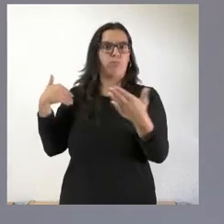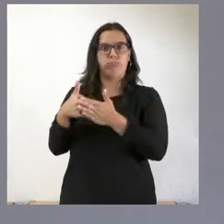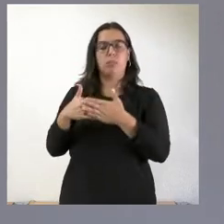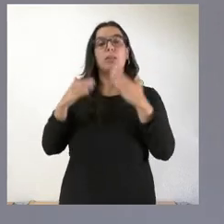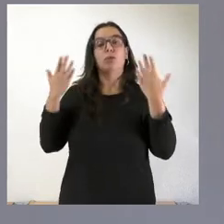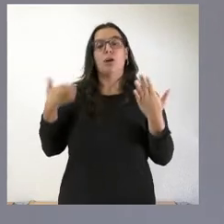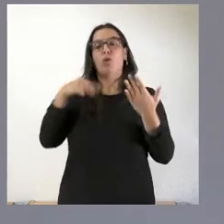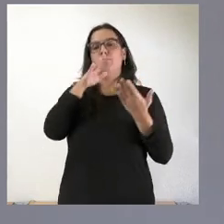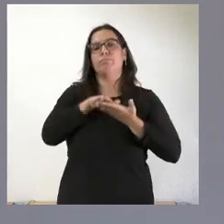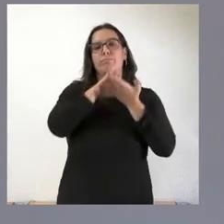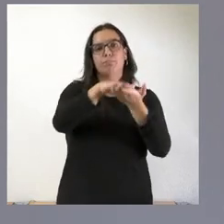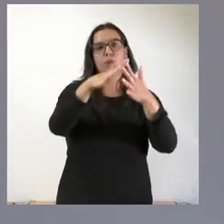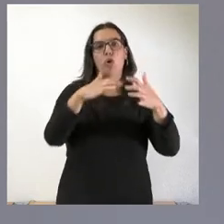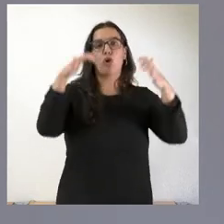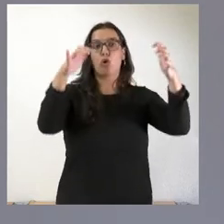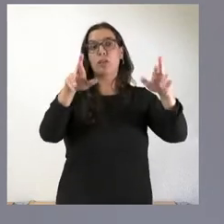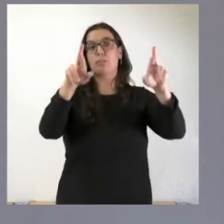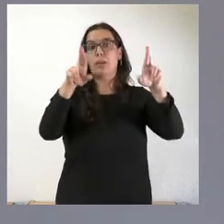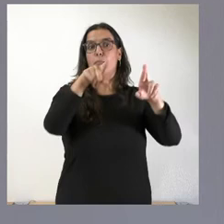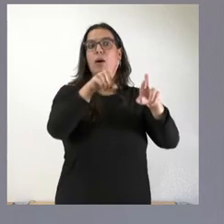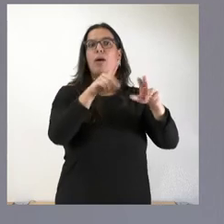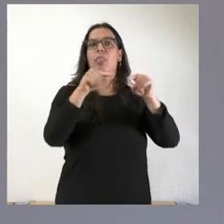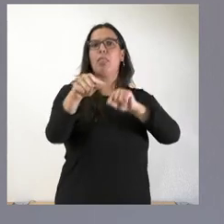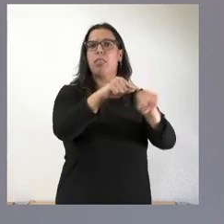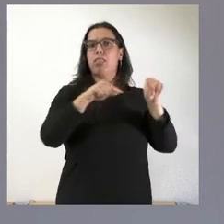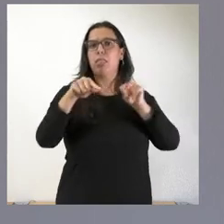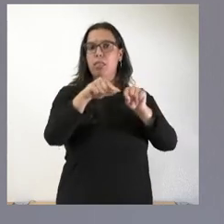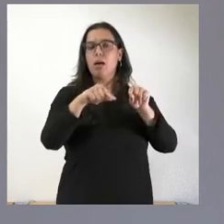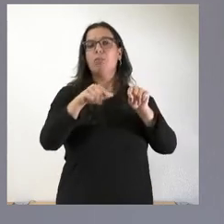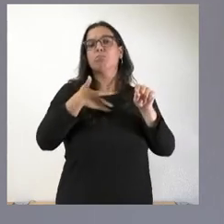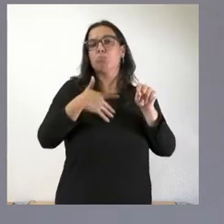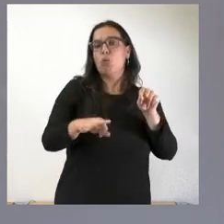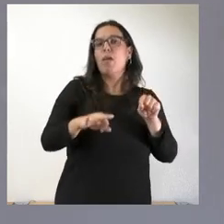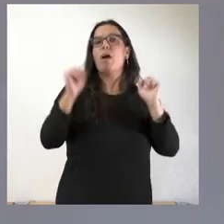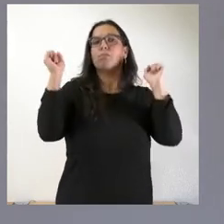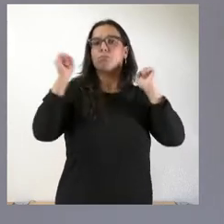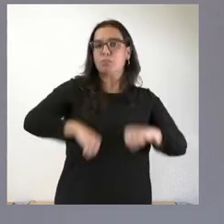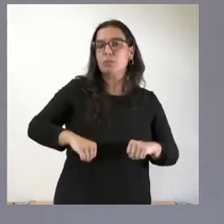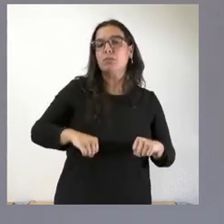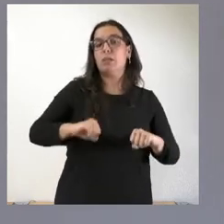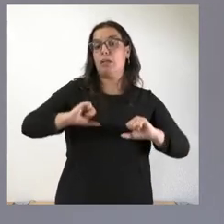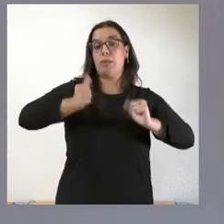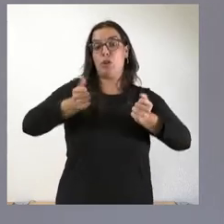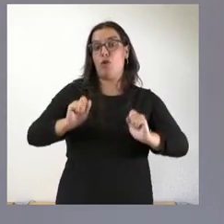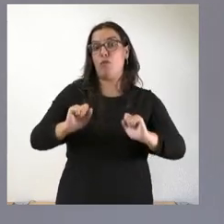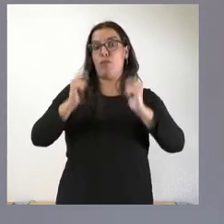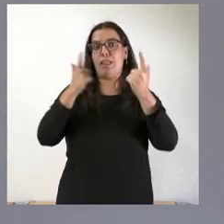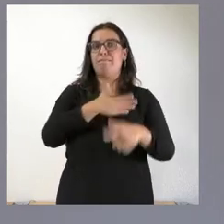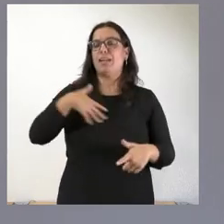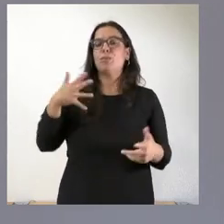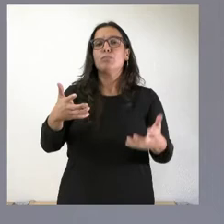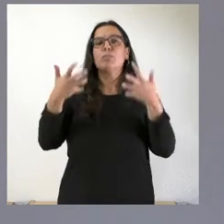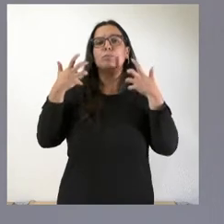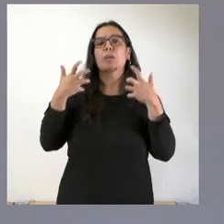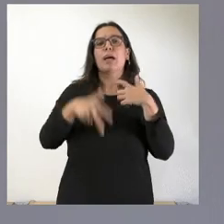trámite parlamentario y esperamos que en el Parlamento pueda ser debatido y pueda ser aprobado y entre en vigor con el objetivo de beneficiar al conjunto de los